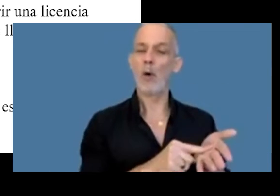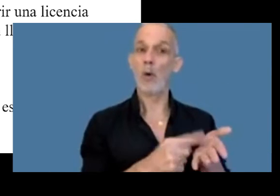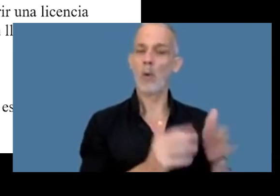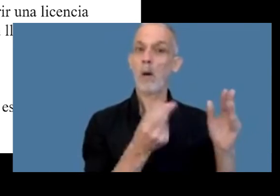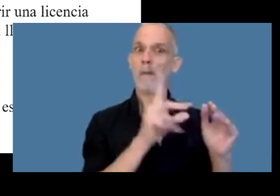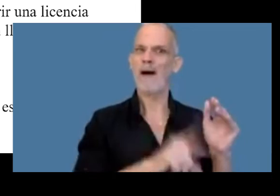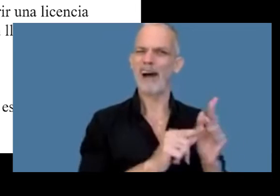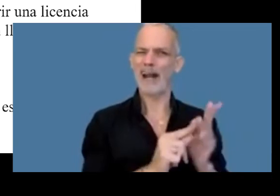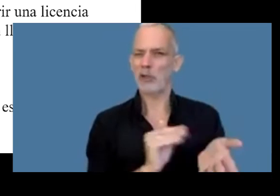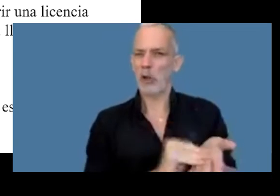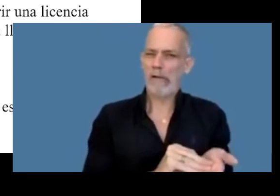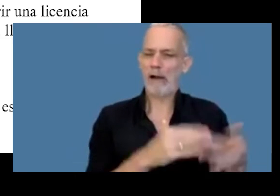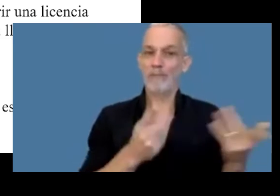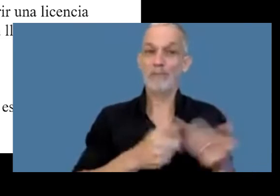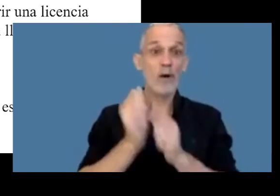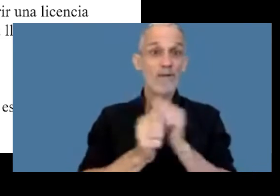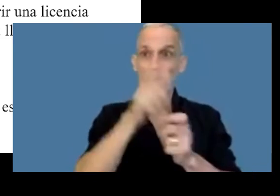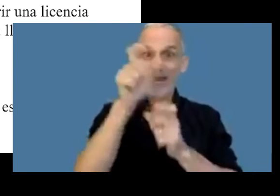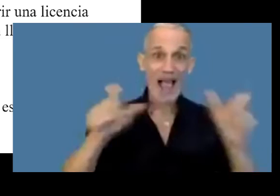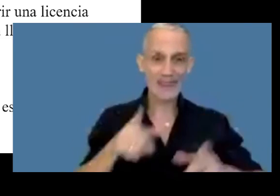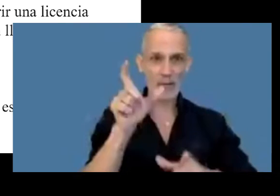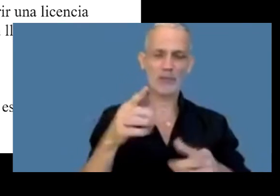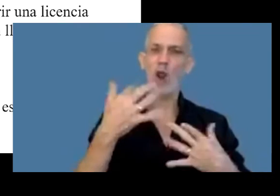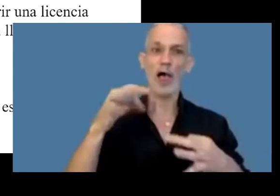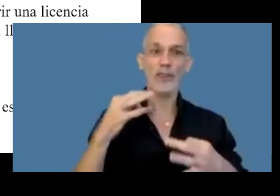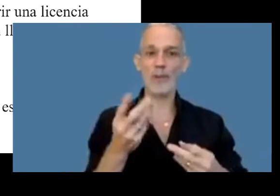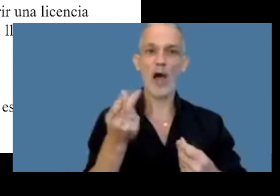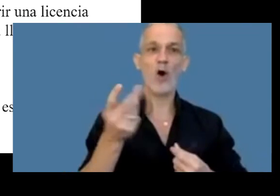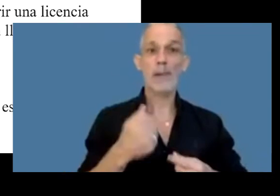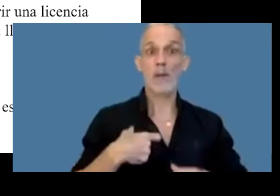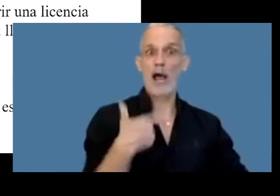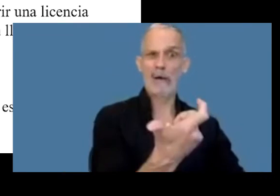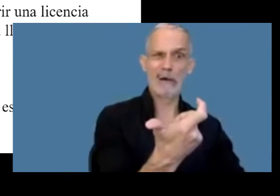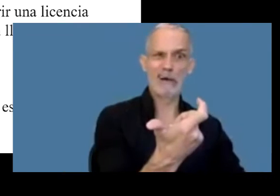barato. Los fabricantes tenían que adquirir una licencia